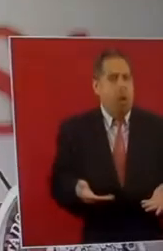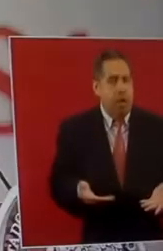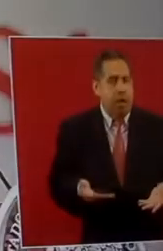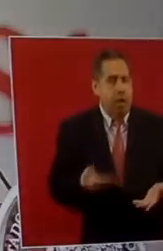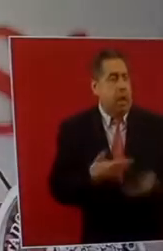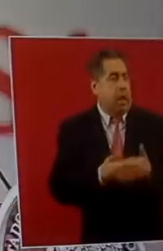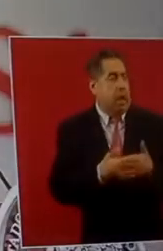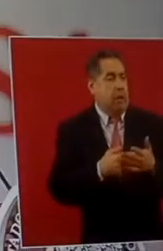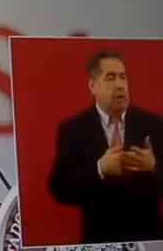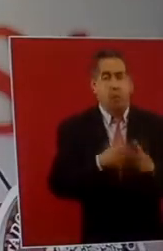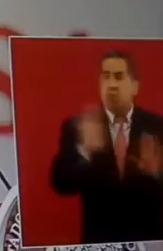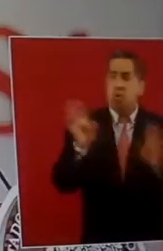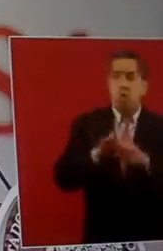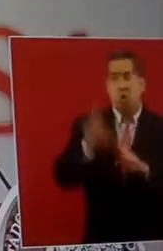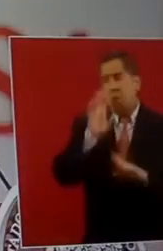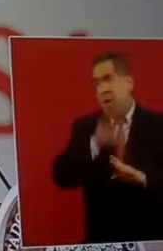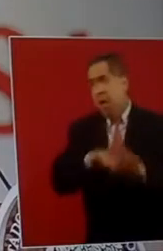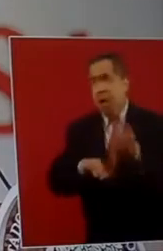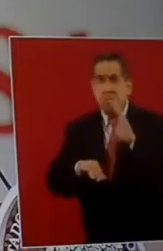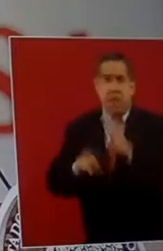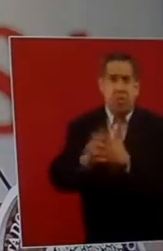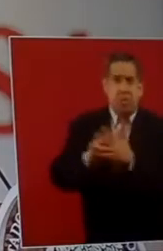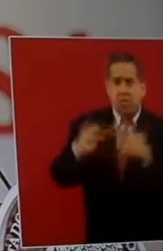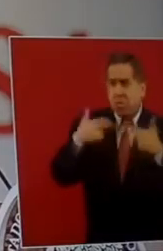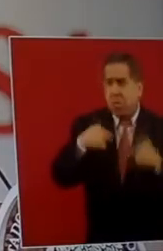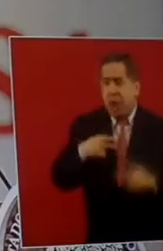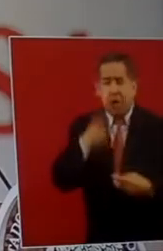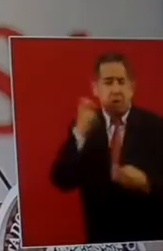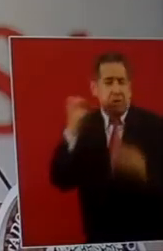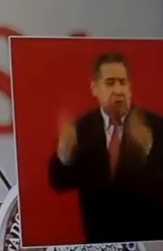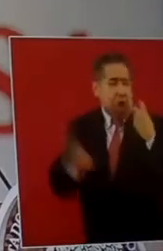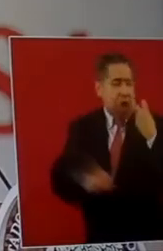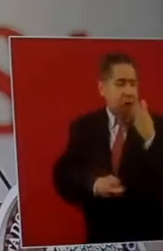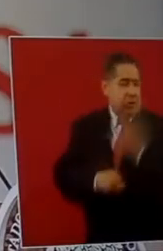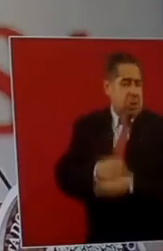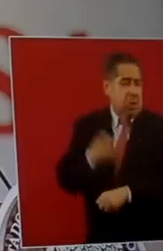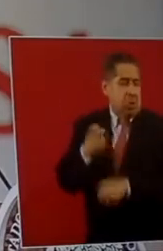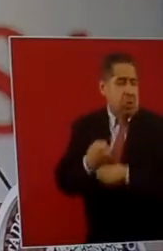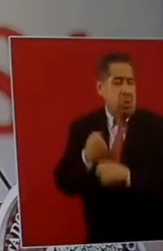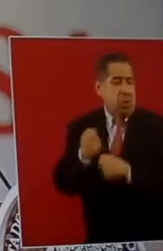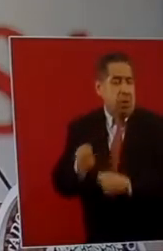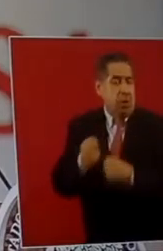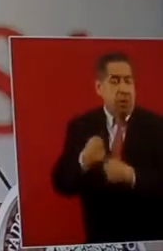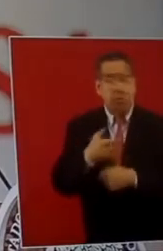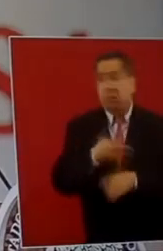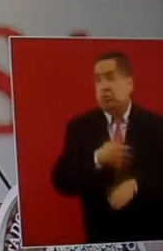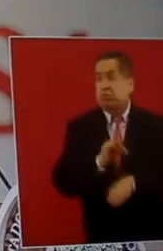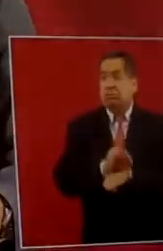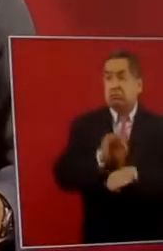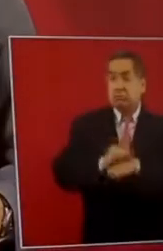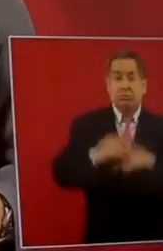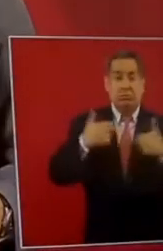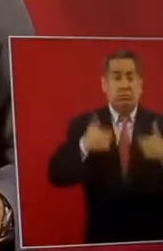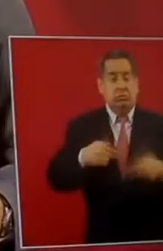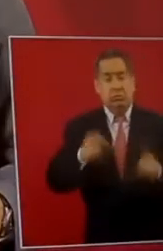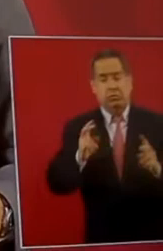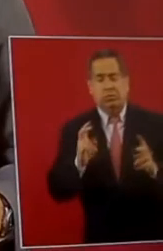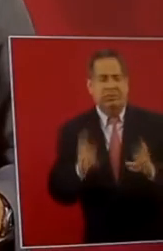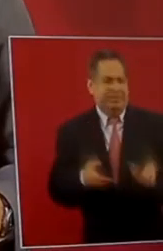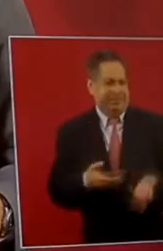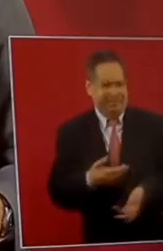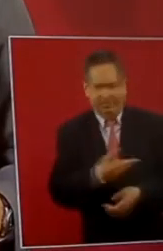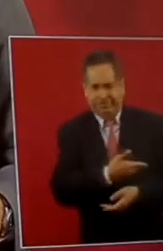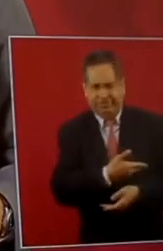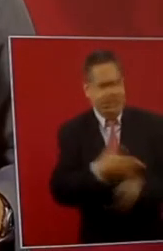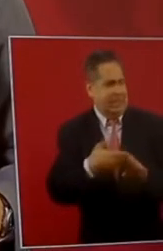todos estamos trabajando la reforma del 2008 para poder implementar en su totalidad el sistema penal acusatorio